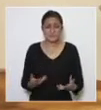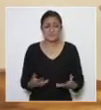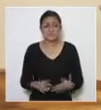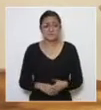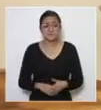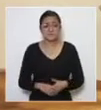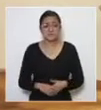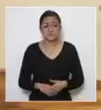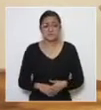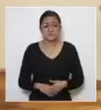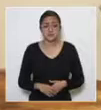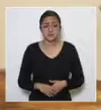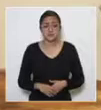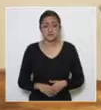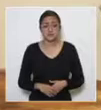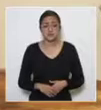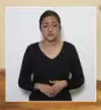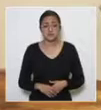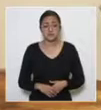Denúncienlo.